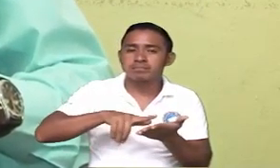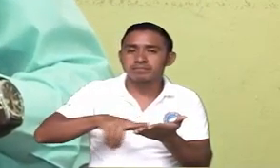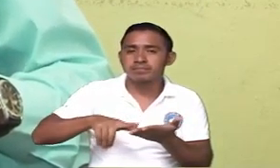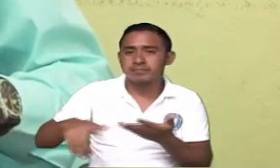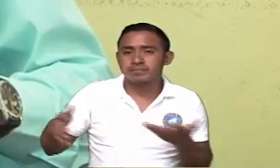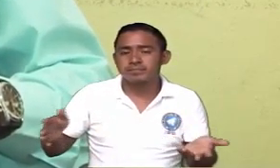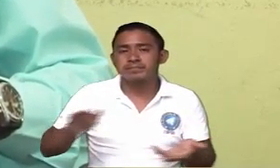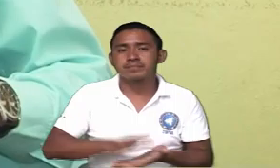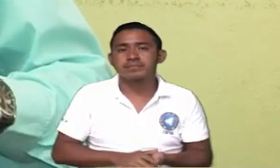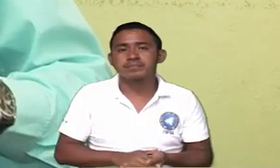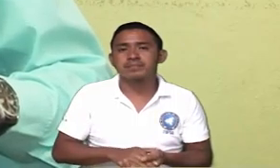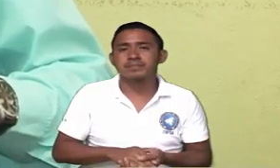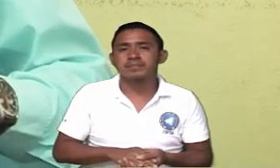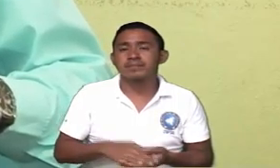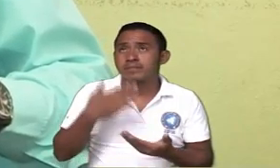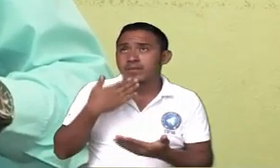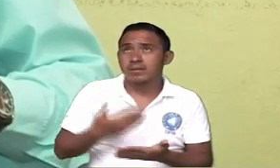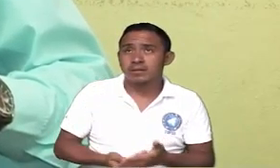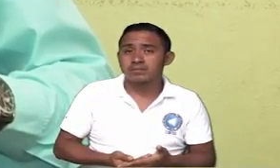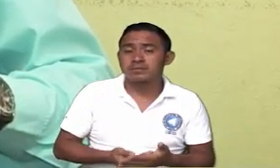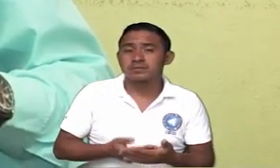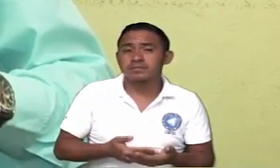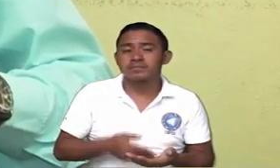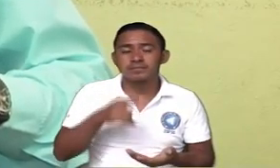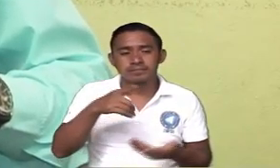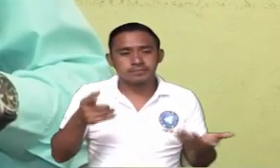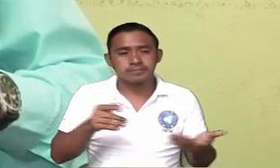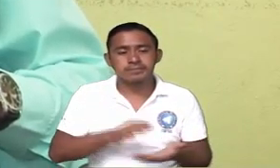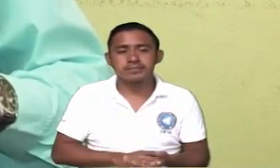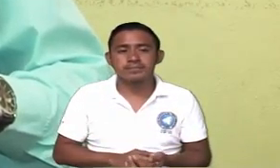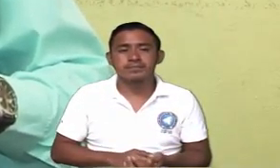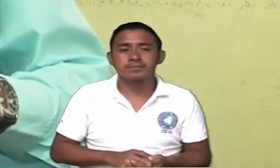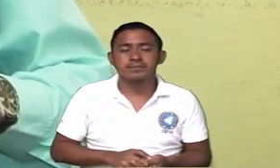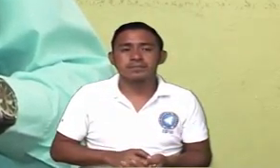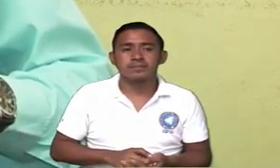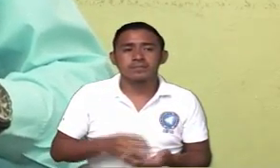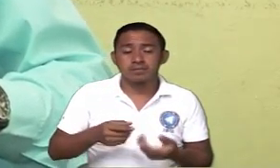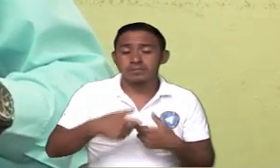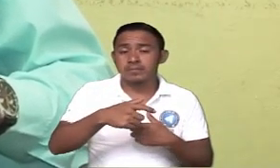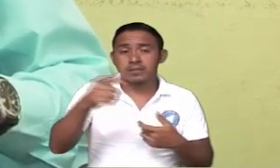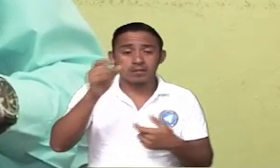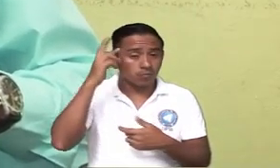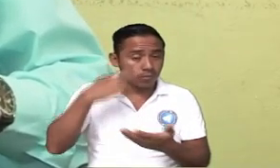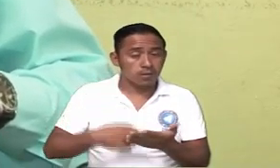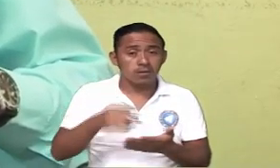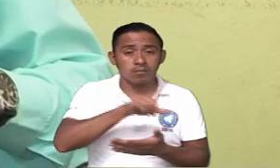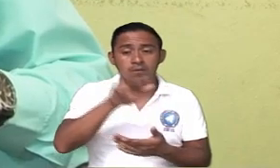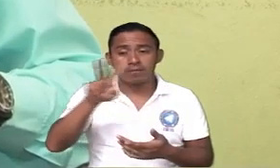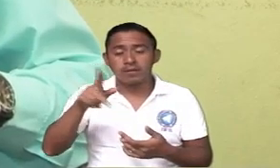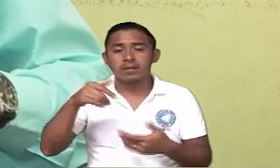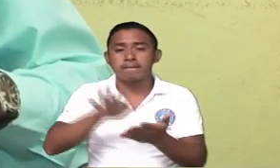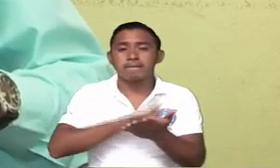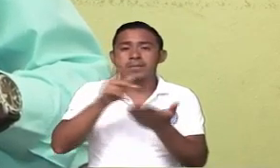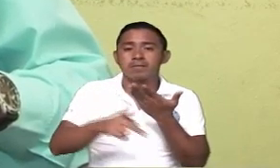bucal. Así que gracias por su sintonía, amigos televidentes. Le invitamos de lunes a viernes a seguir sintonizando su